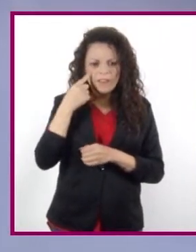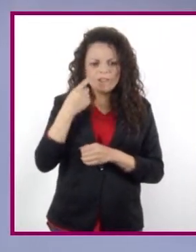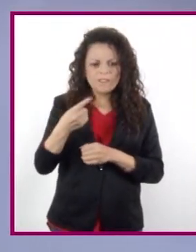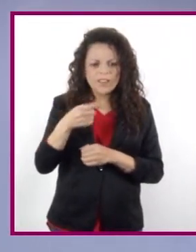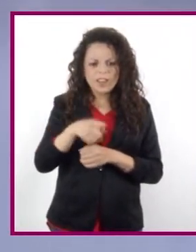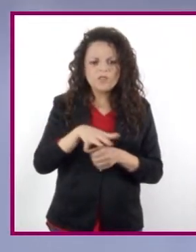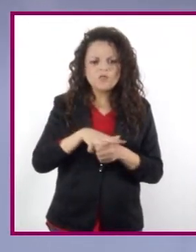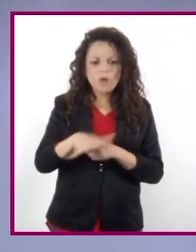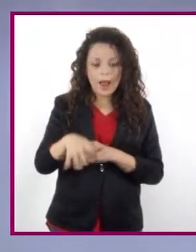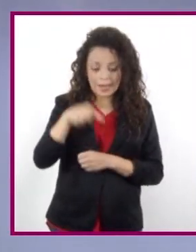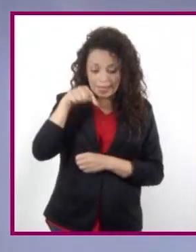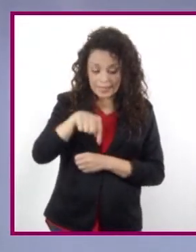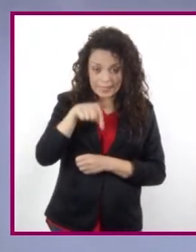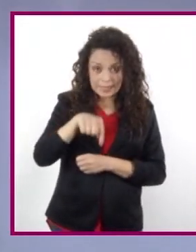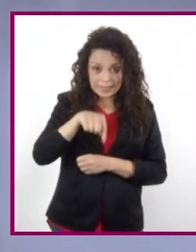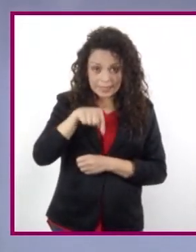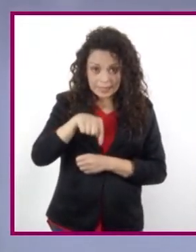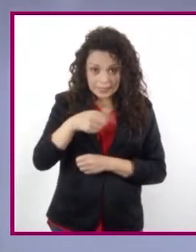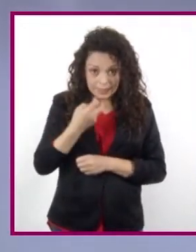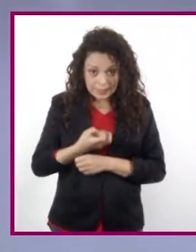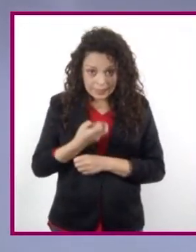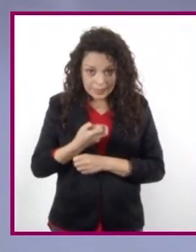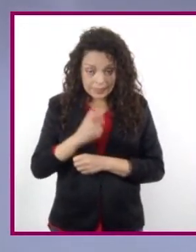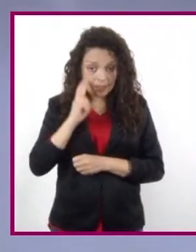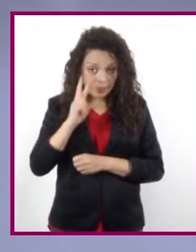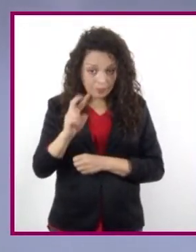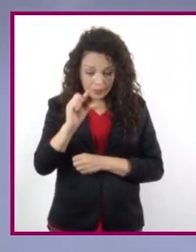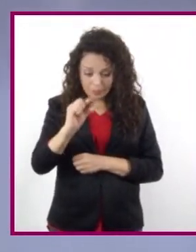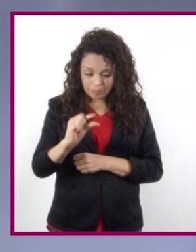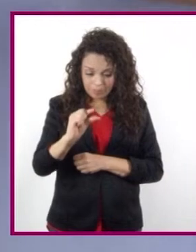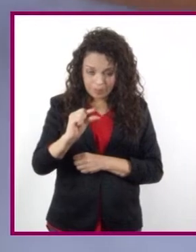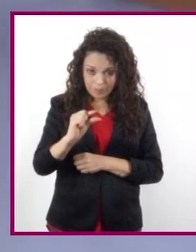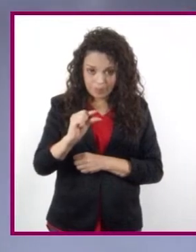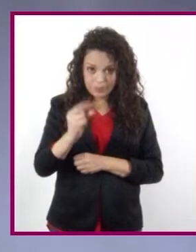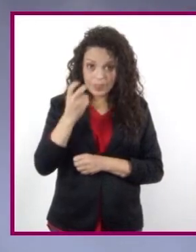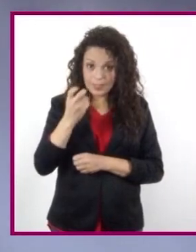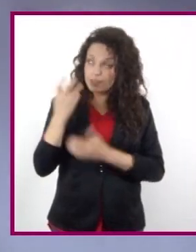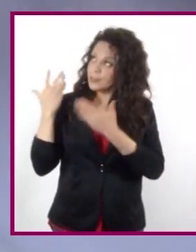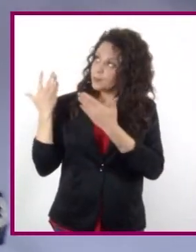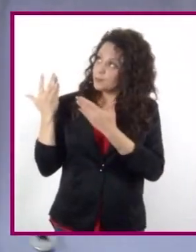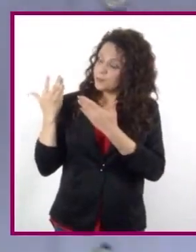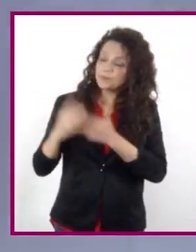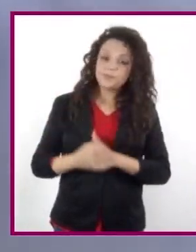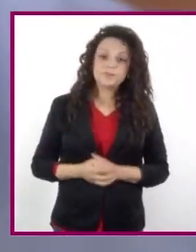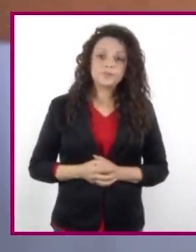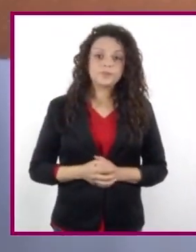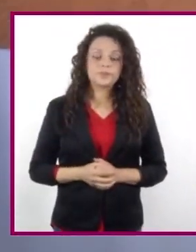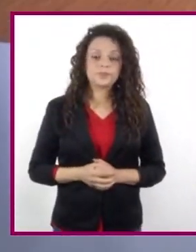caso de este es este circuito impreso que vemos aquí.